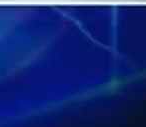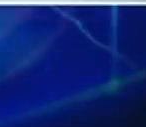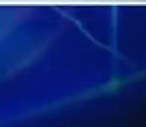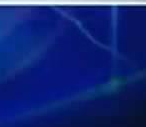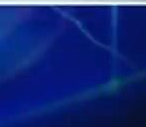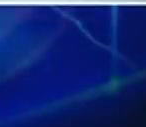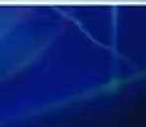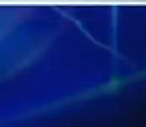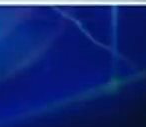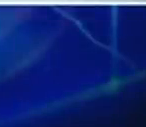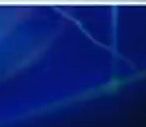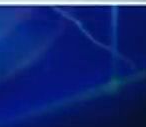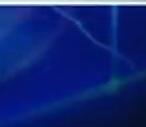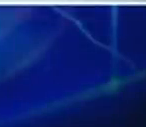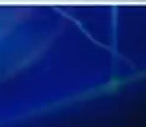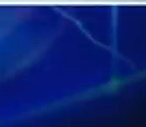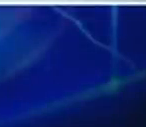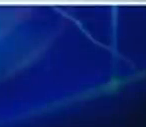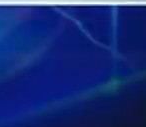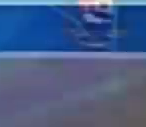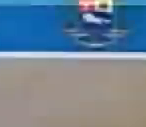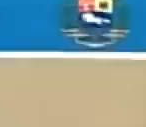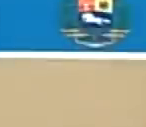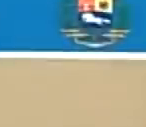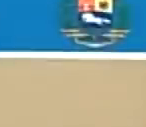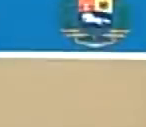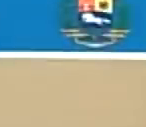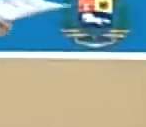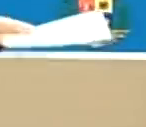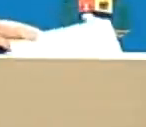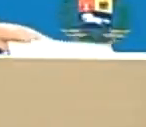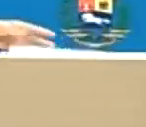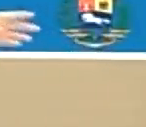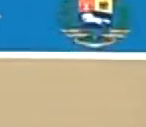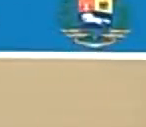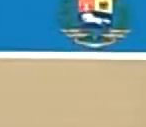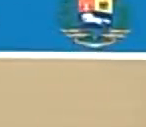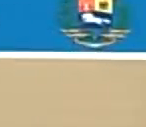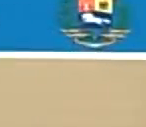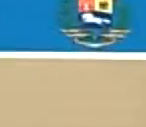La conclusión ha sido que existe